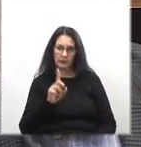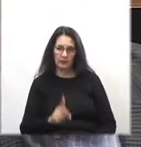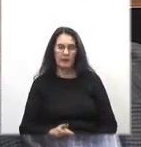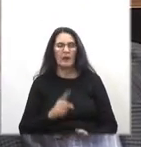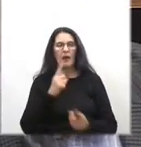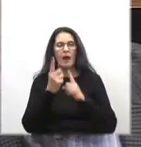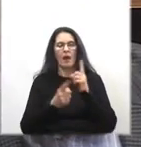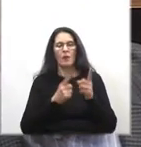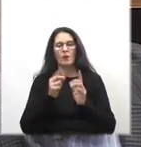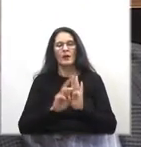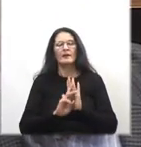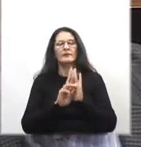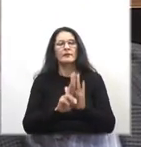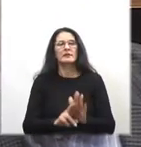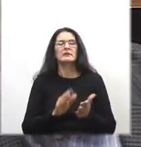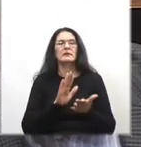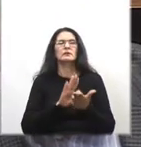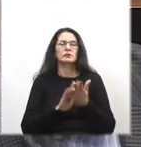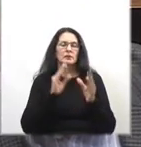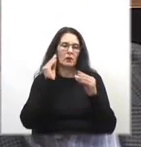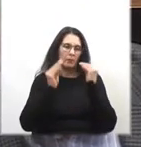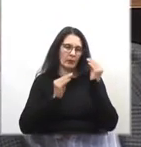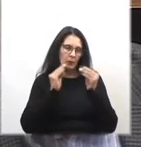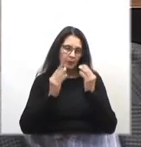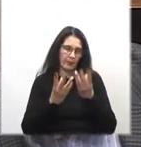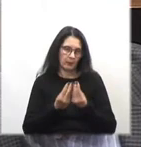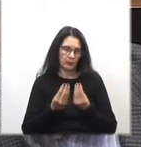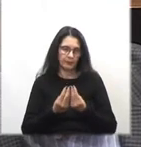algunas referencias que nos preocupan especialmente.